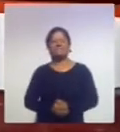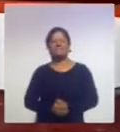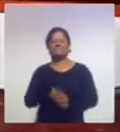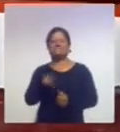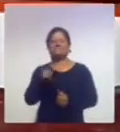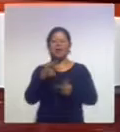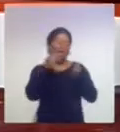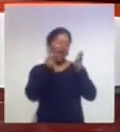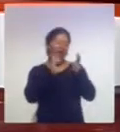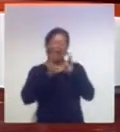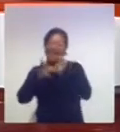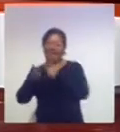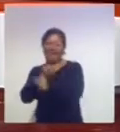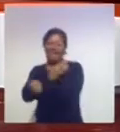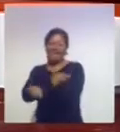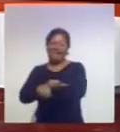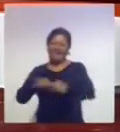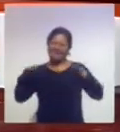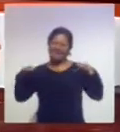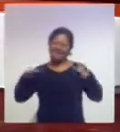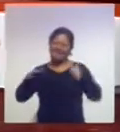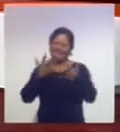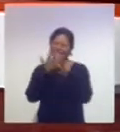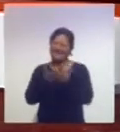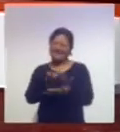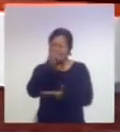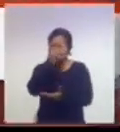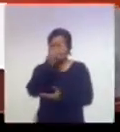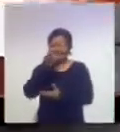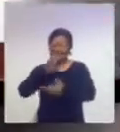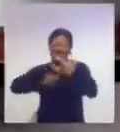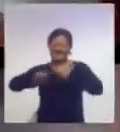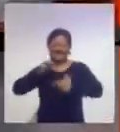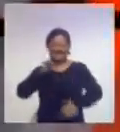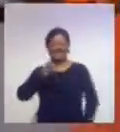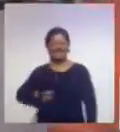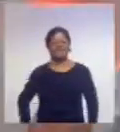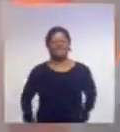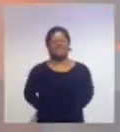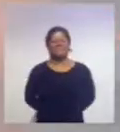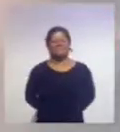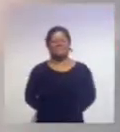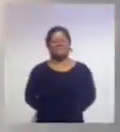con su familia. Vamos rapidísimo a esta breve pausa y regresamos. No se vayan.